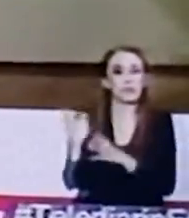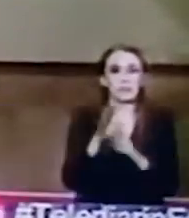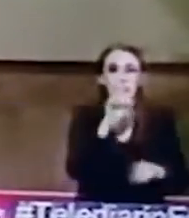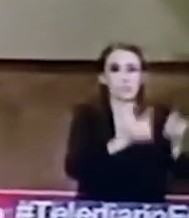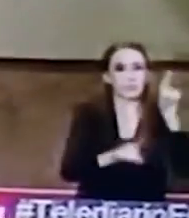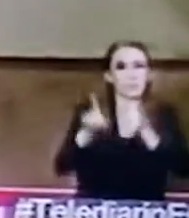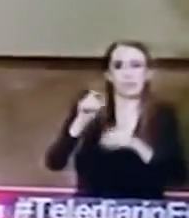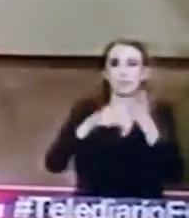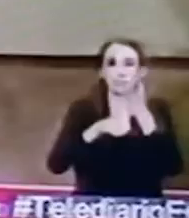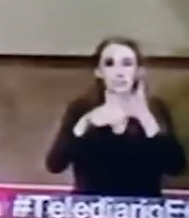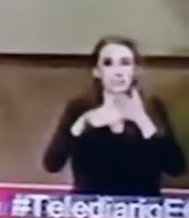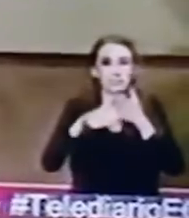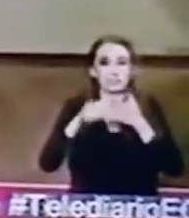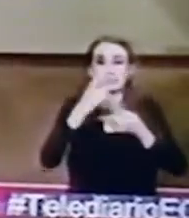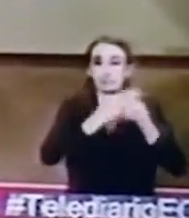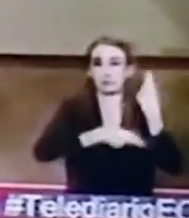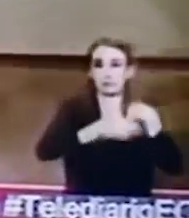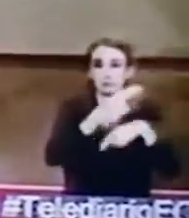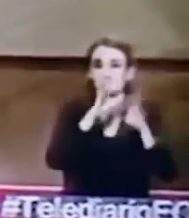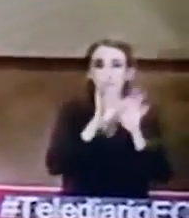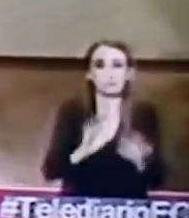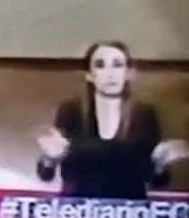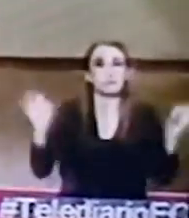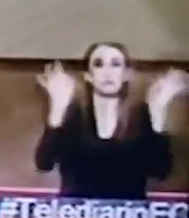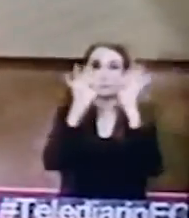lo cual el Ministerio de Comercio Exterior va a jugar un papel